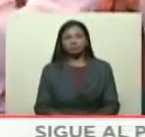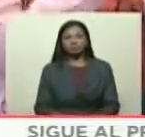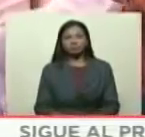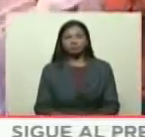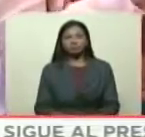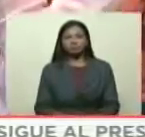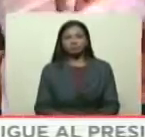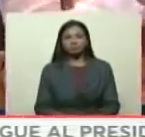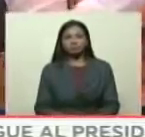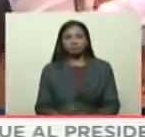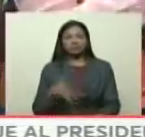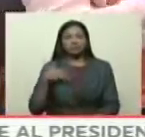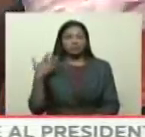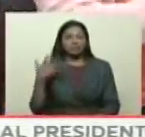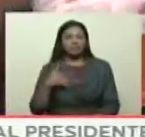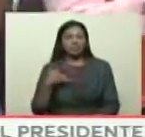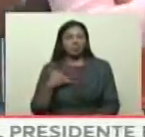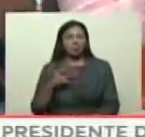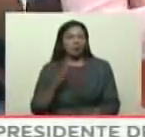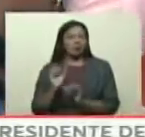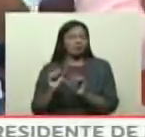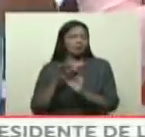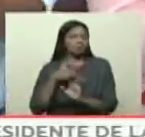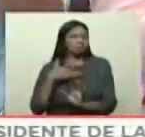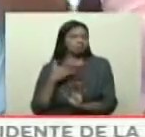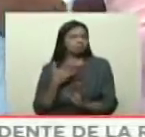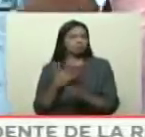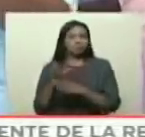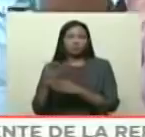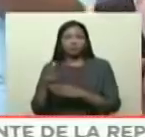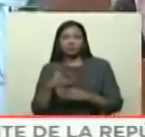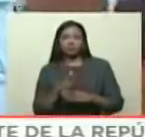le arda a quien le tenga que arder.